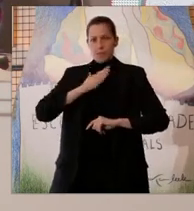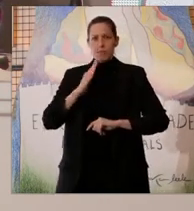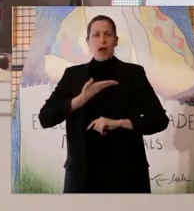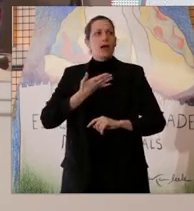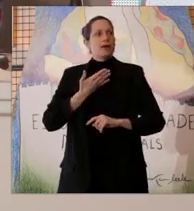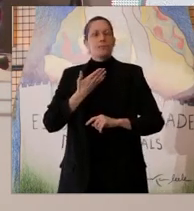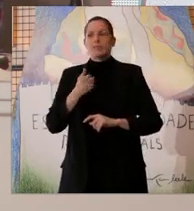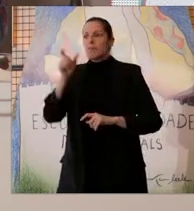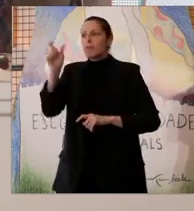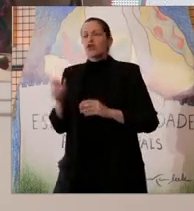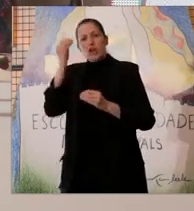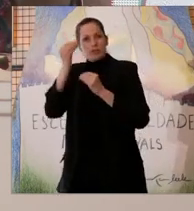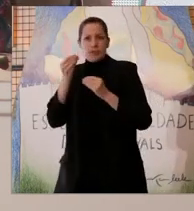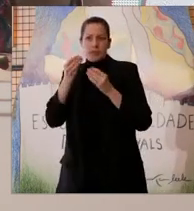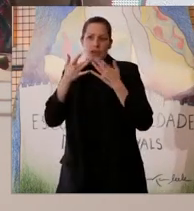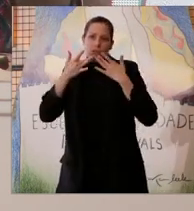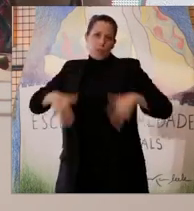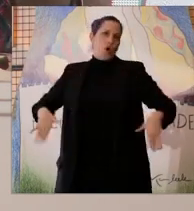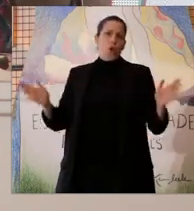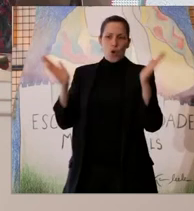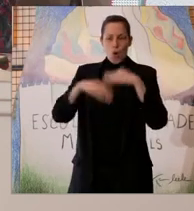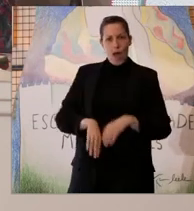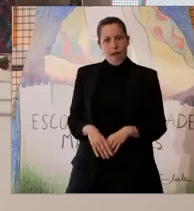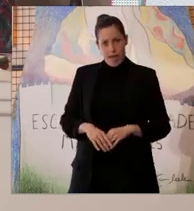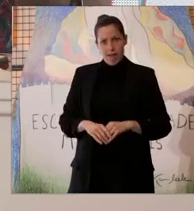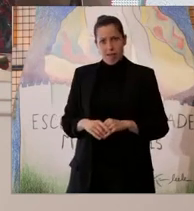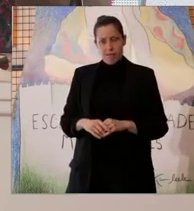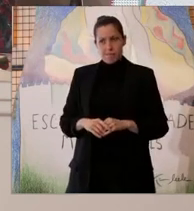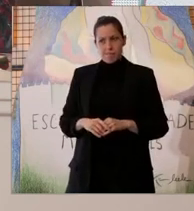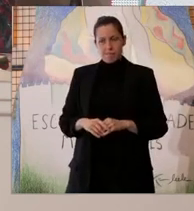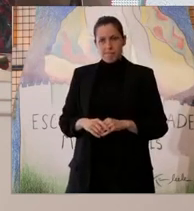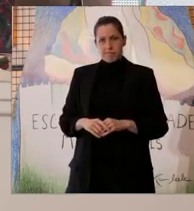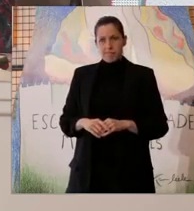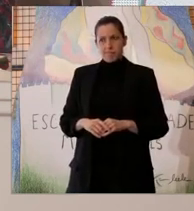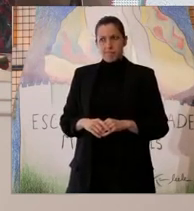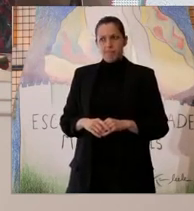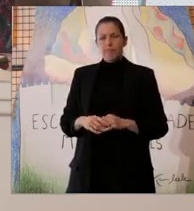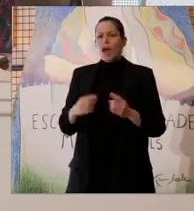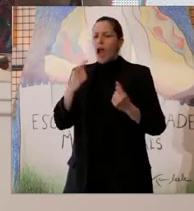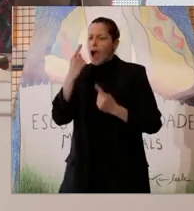se te supone no Imparcial y se te supone no objetiva alguna vez eso se ha supuesto autocensura